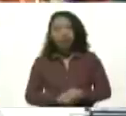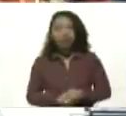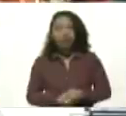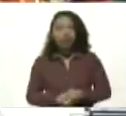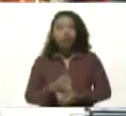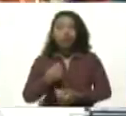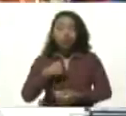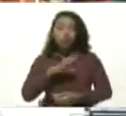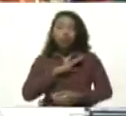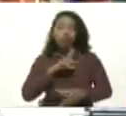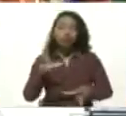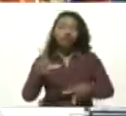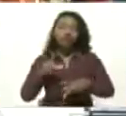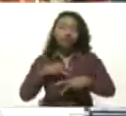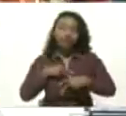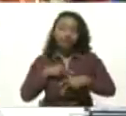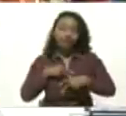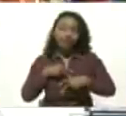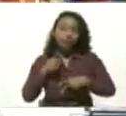Tengo que aceptarlo, triste.